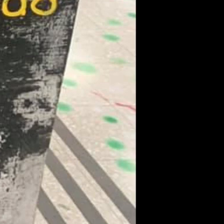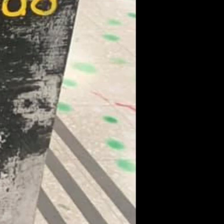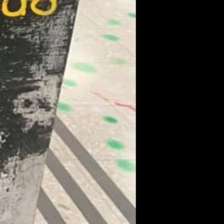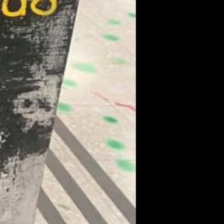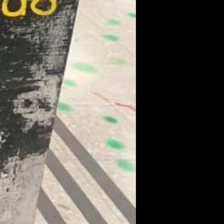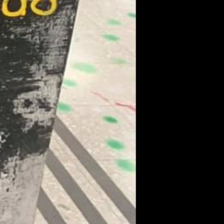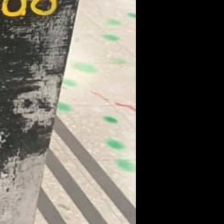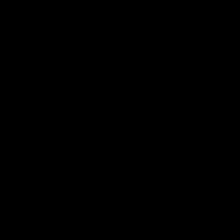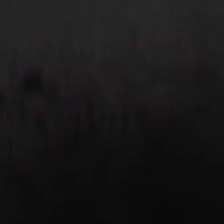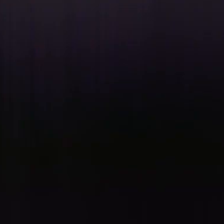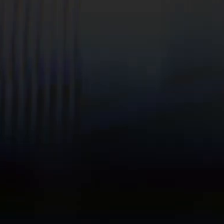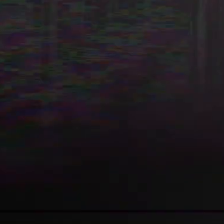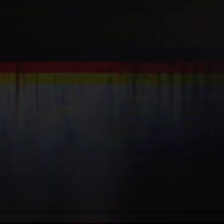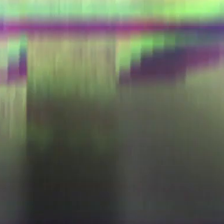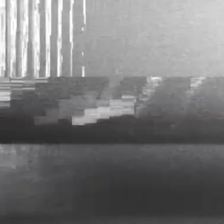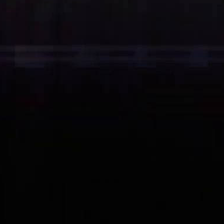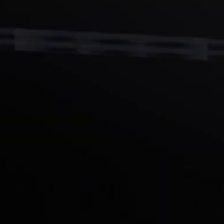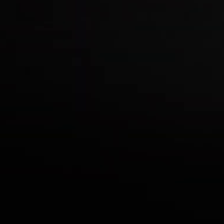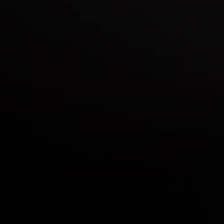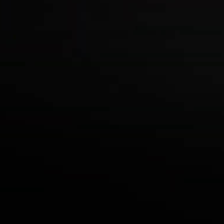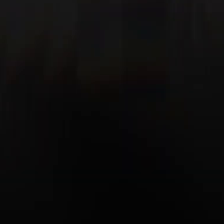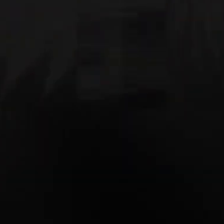aúlla.